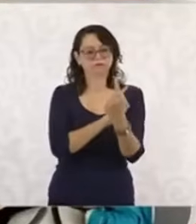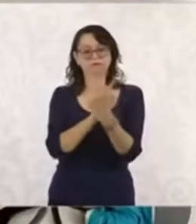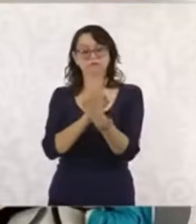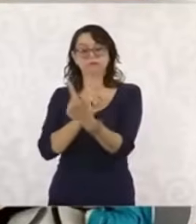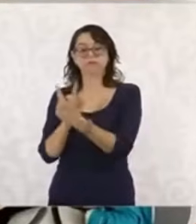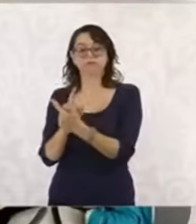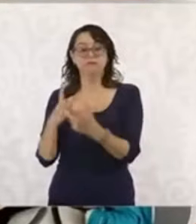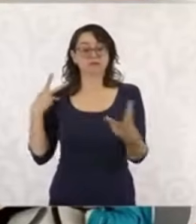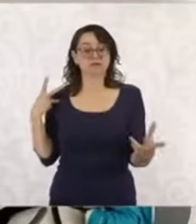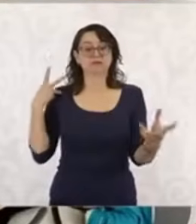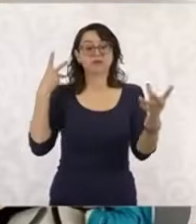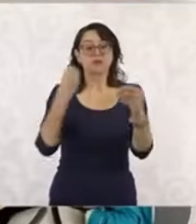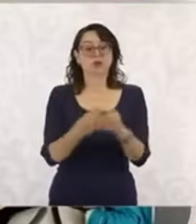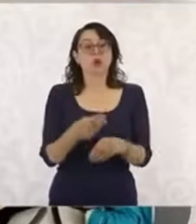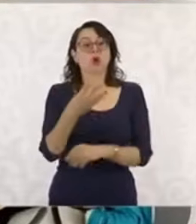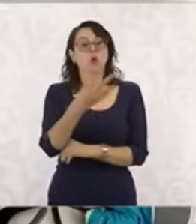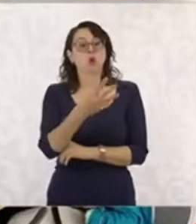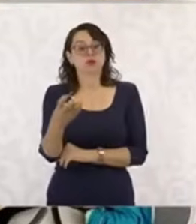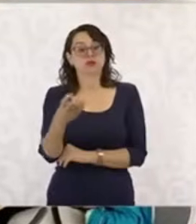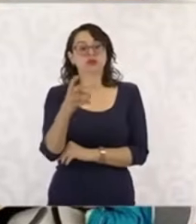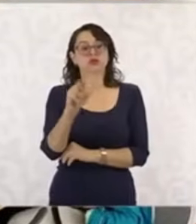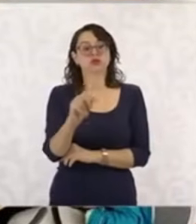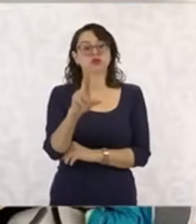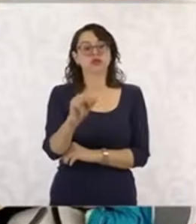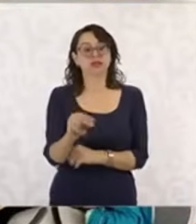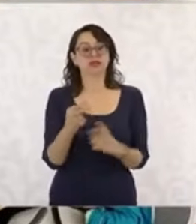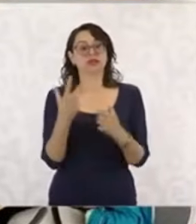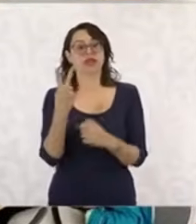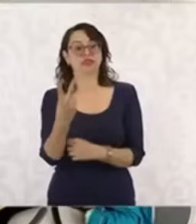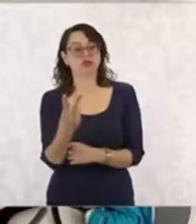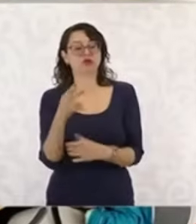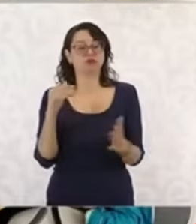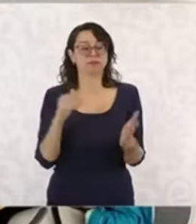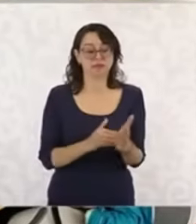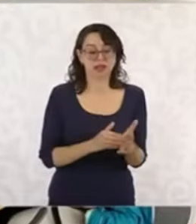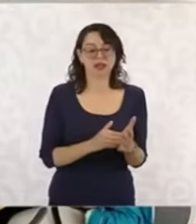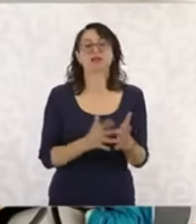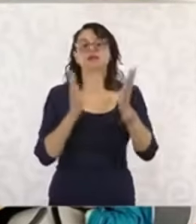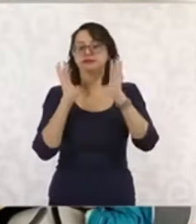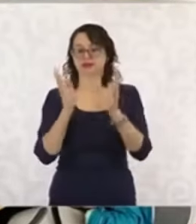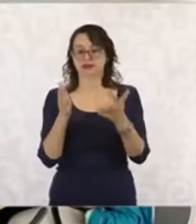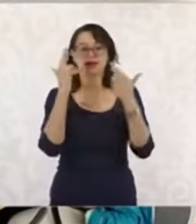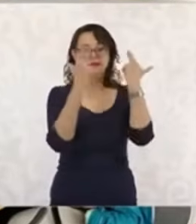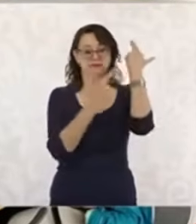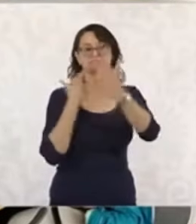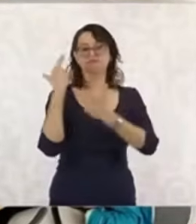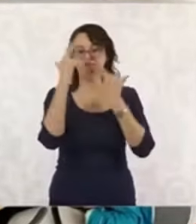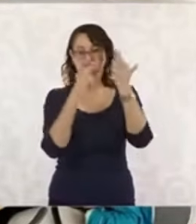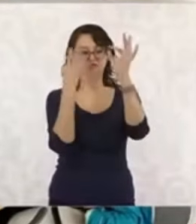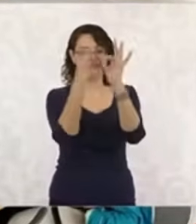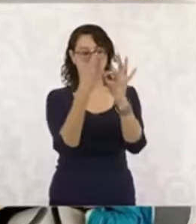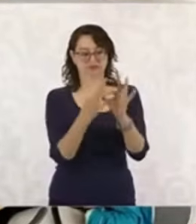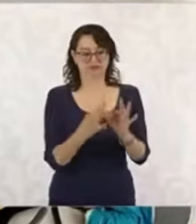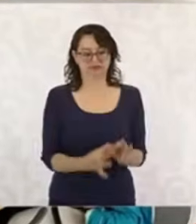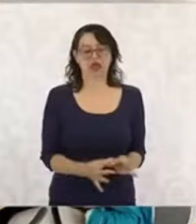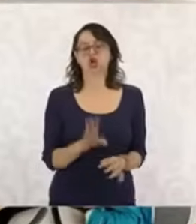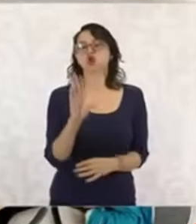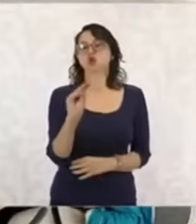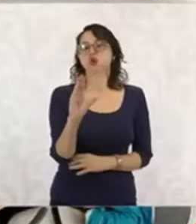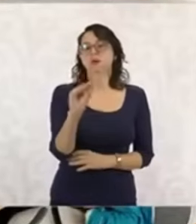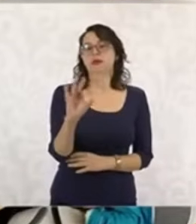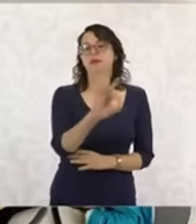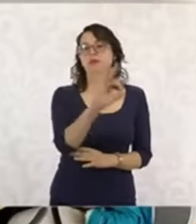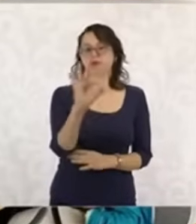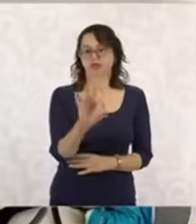hemos revisado 482,000 y que representa un 90% de avance. En